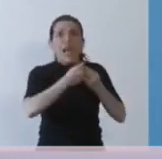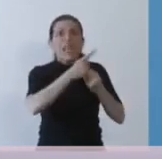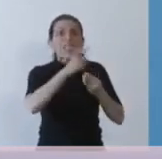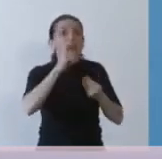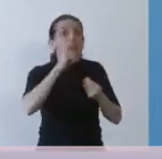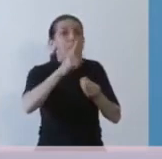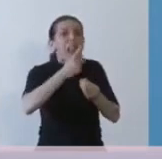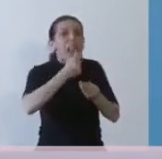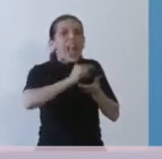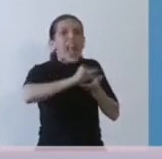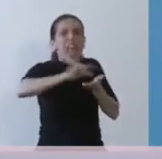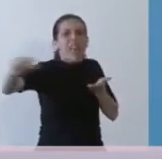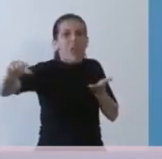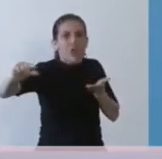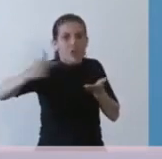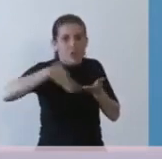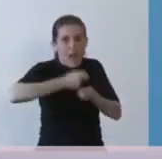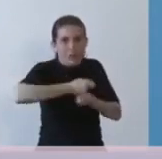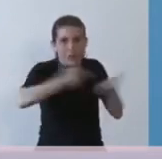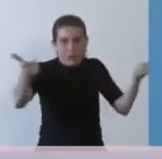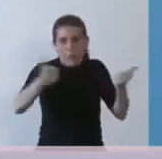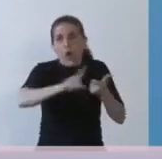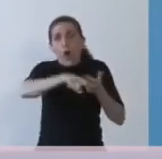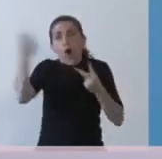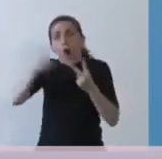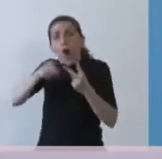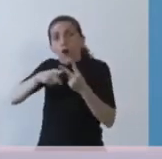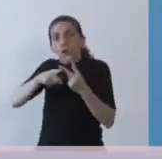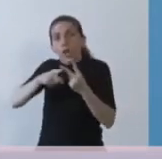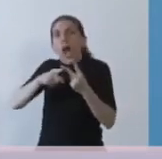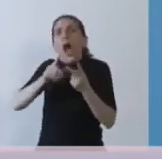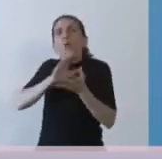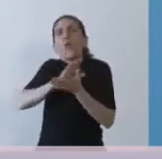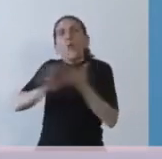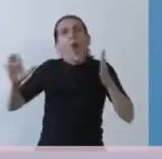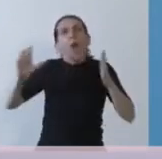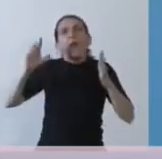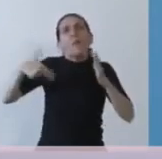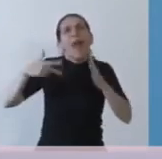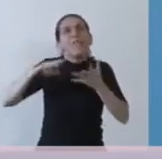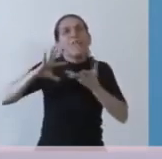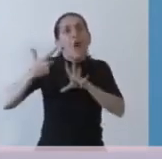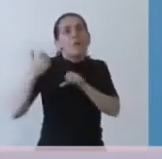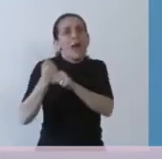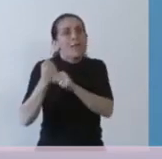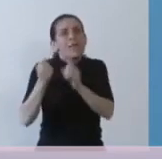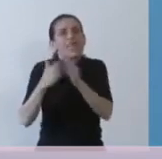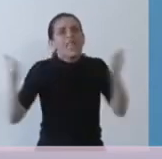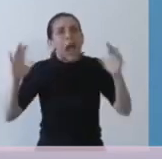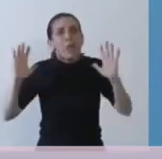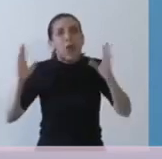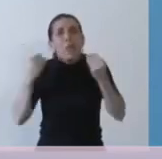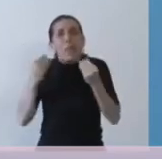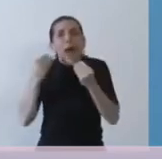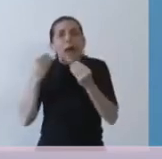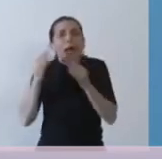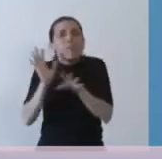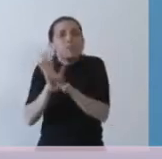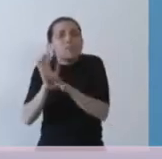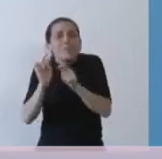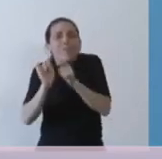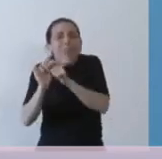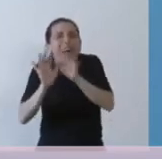esta línea y la otra va a ser una nueva línea rápida para pequeñas refacciones y